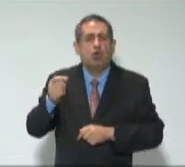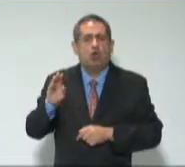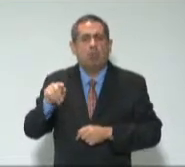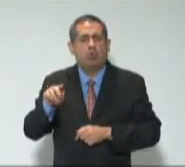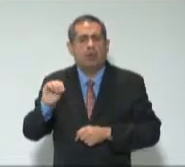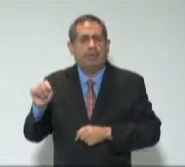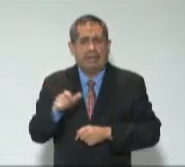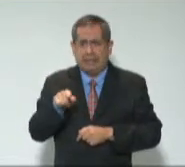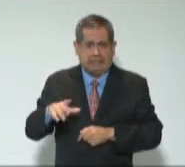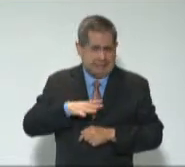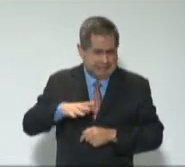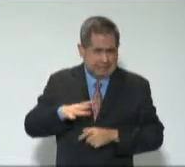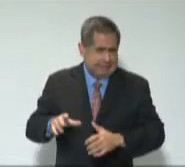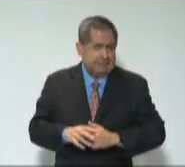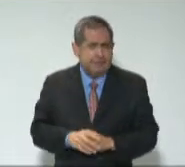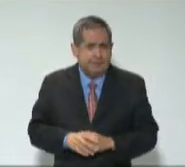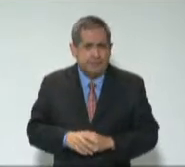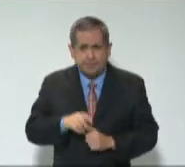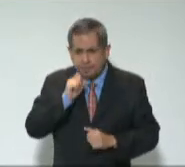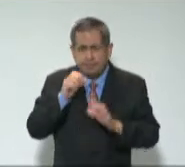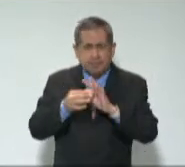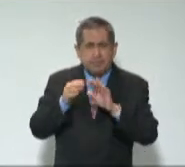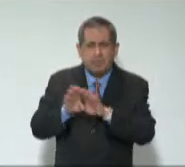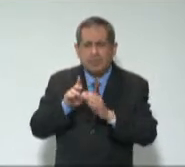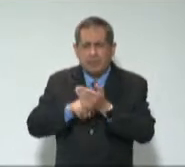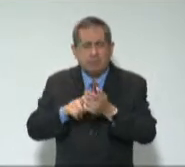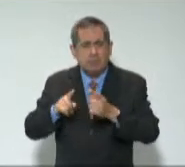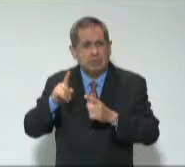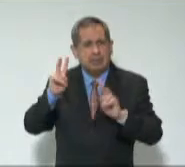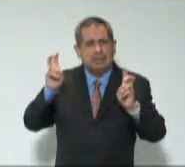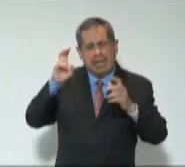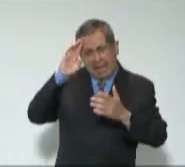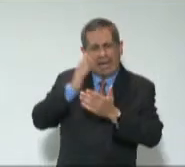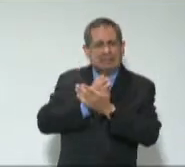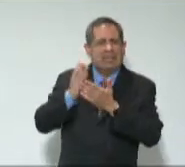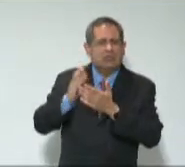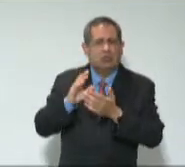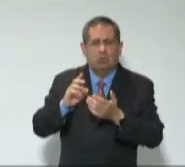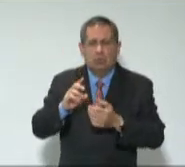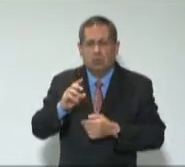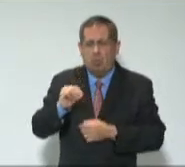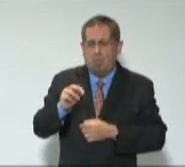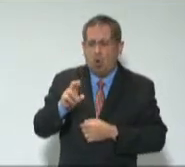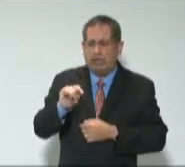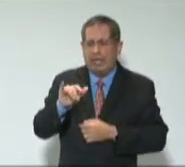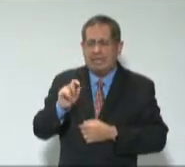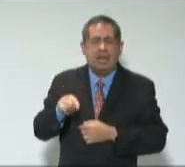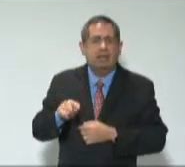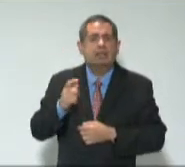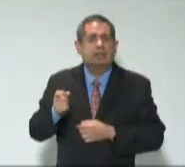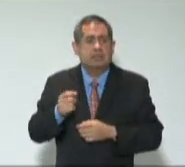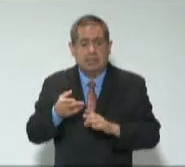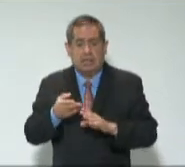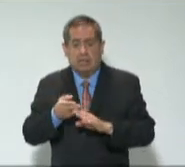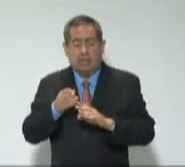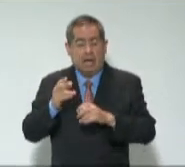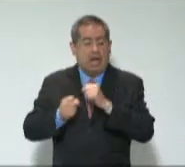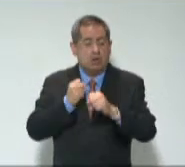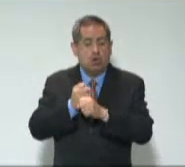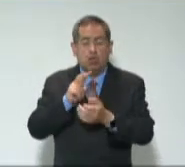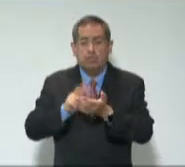coronavirus.gov.mx eh Qué qué es esto del exceso de mortalidad el mortalidad es comparar la mortalidad que tenemos en